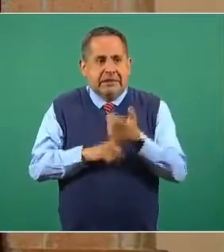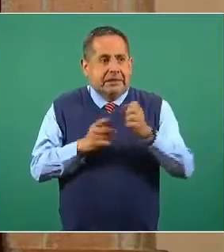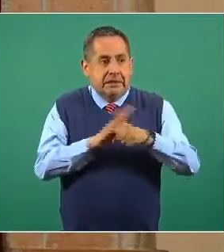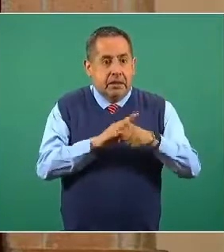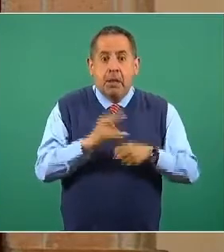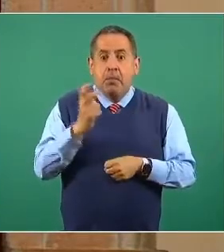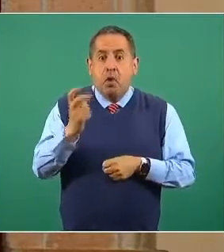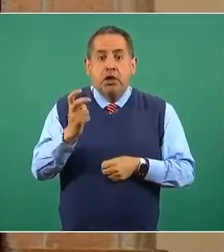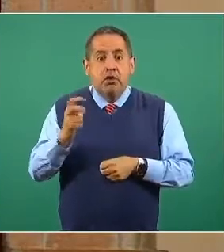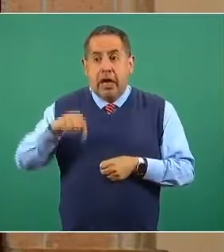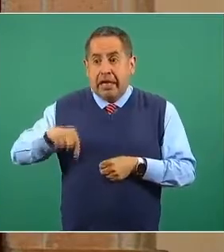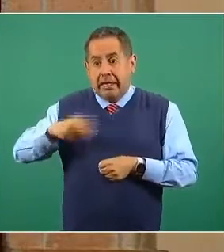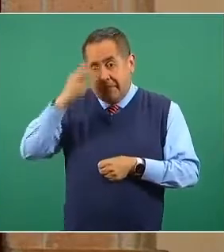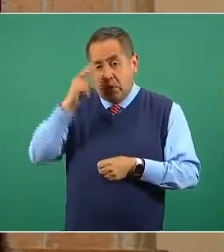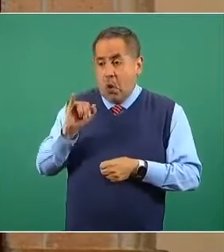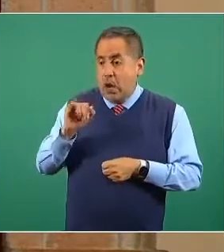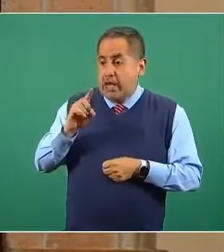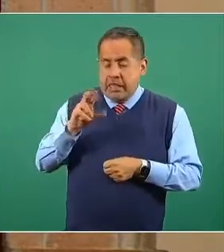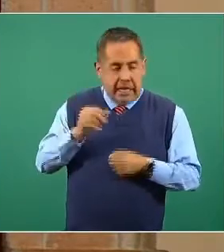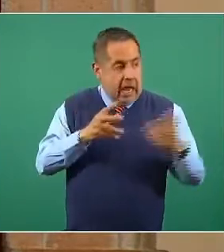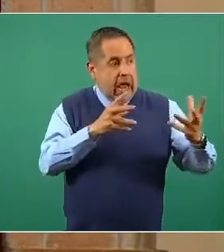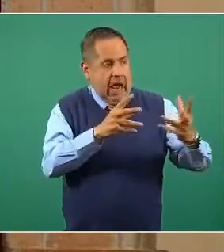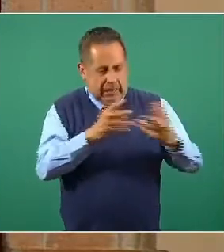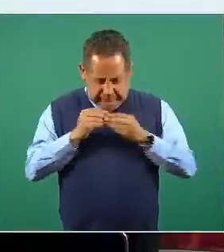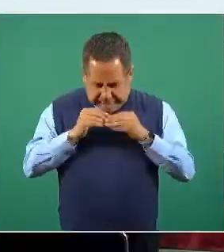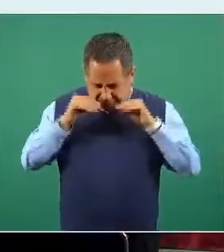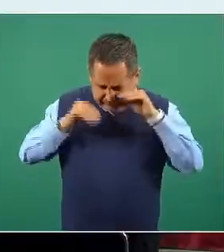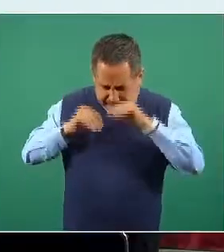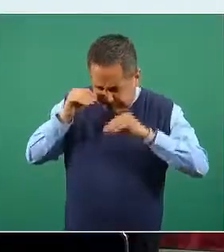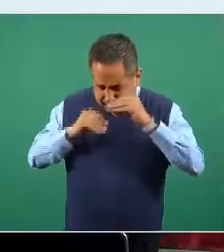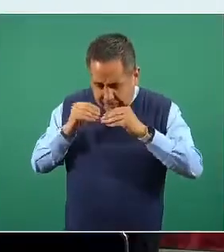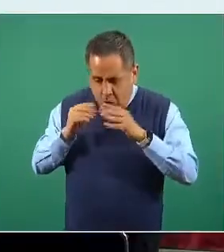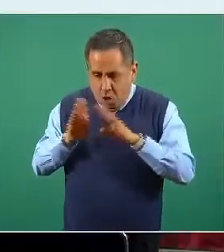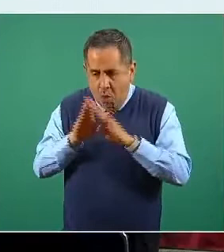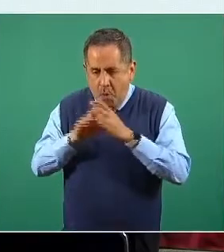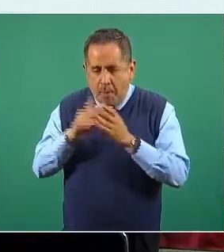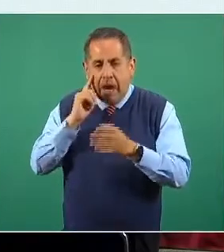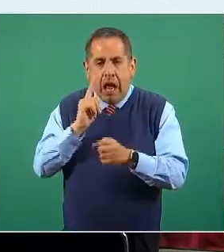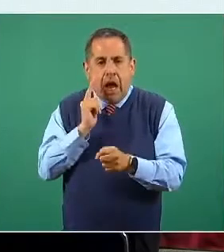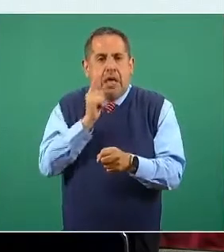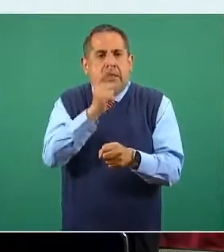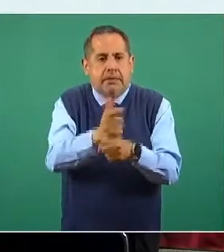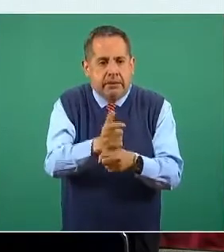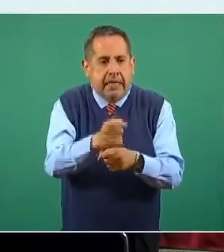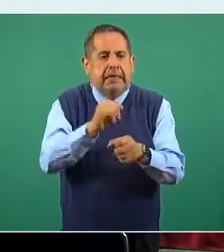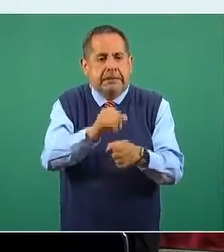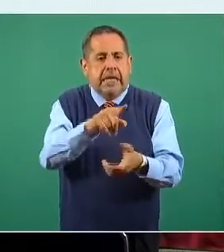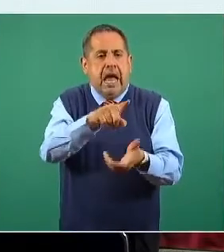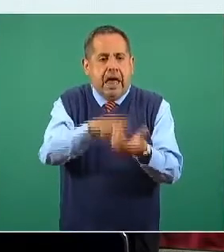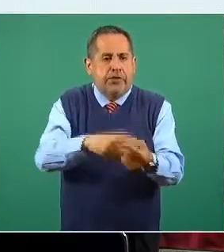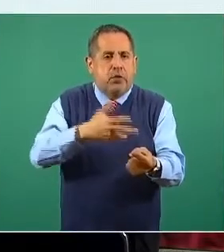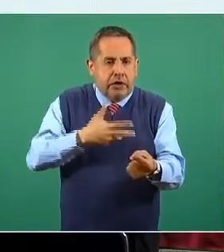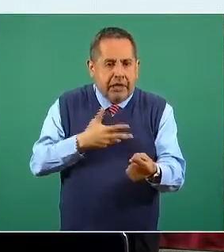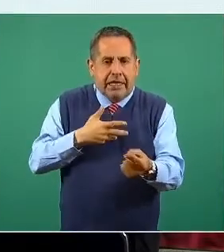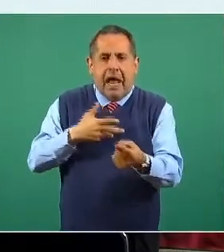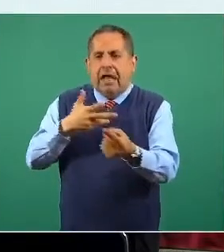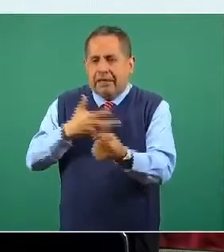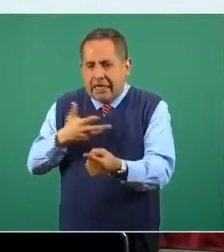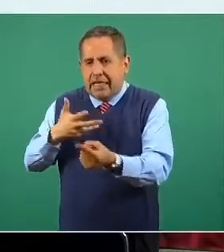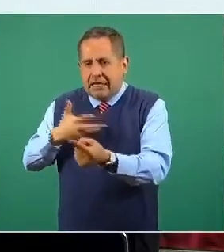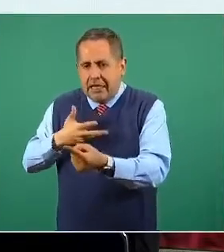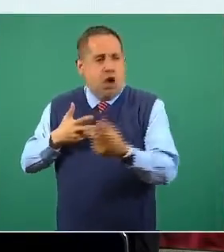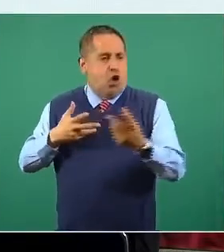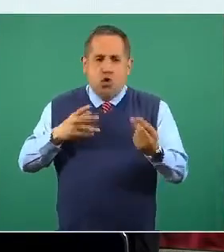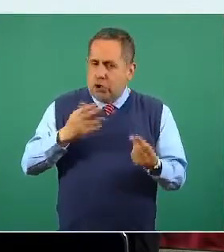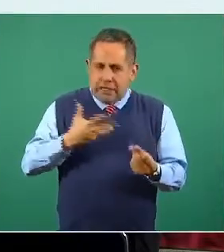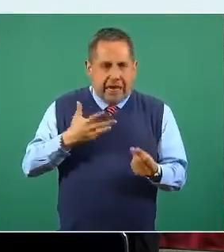capacidad de poder ya diagnosticar, de emitir un resultado confirmatorio para este virus, esto tan temprano